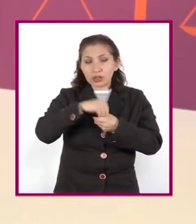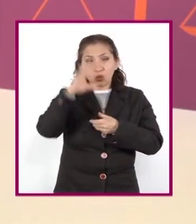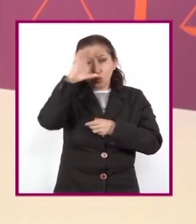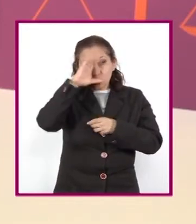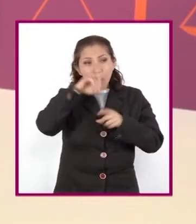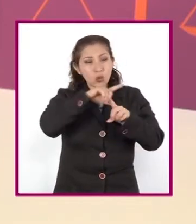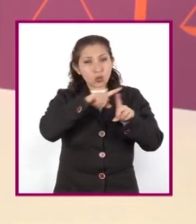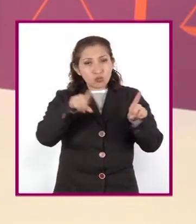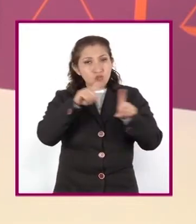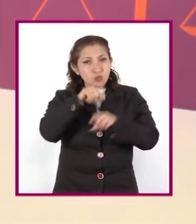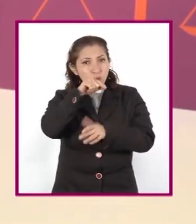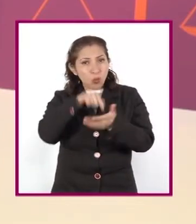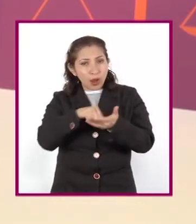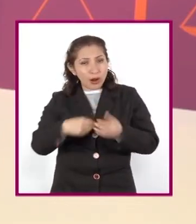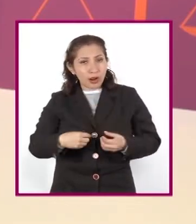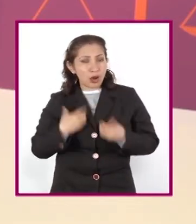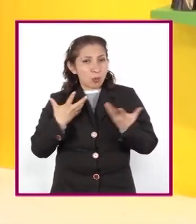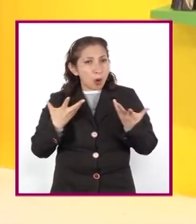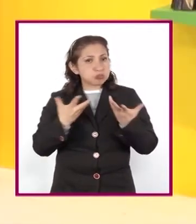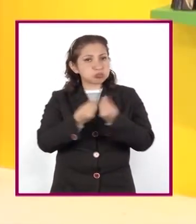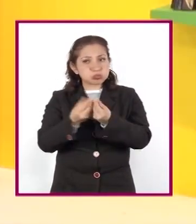sus espacios de convivencia.